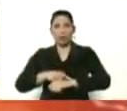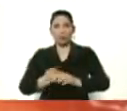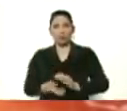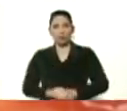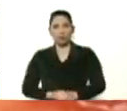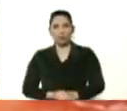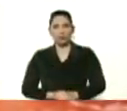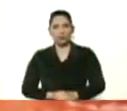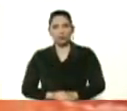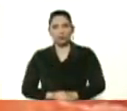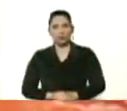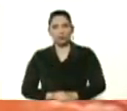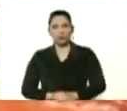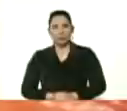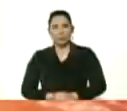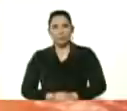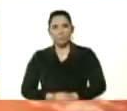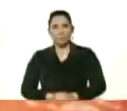Netflix.